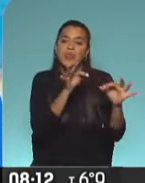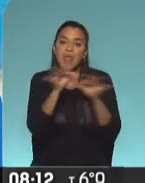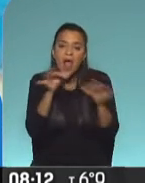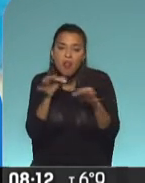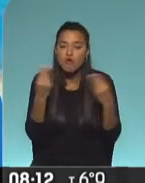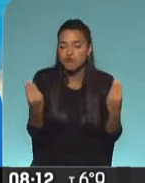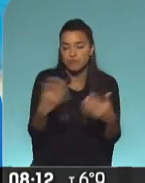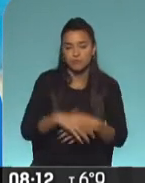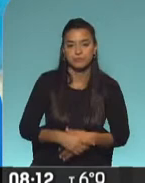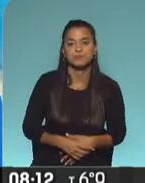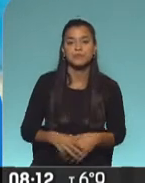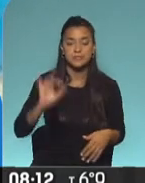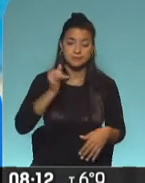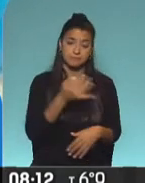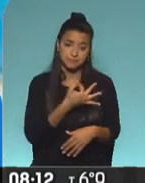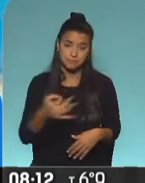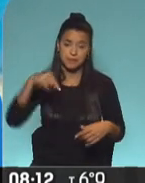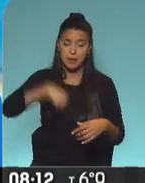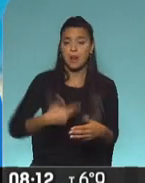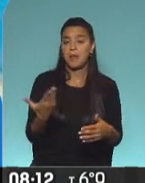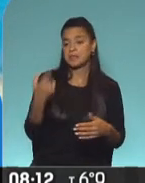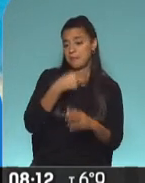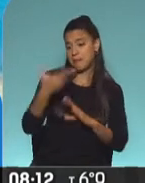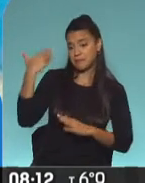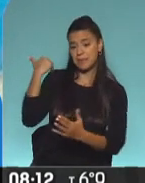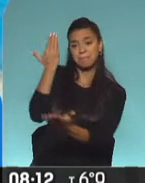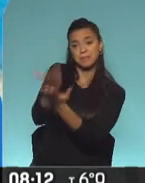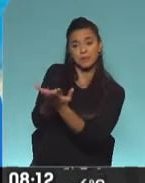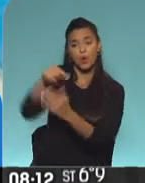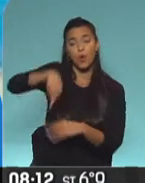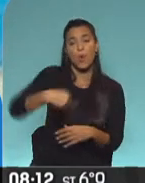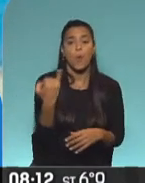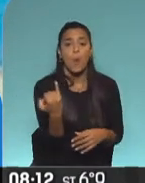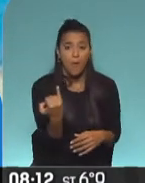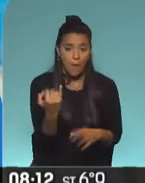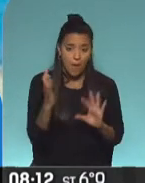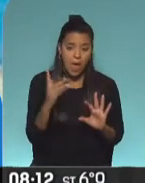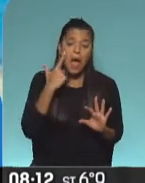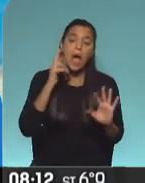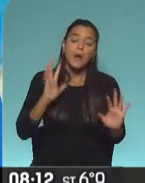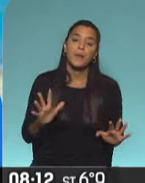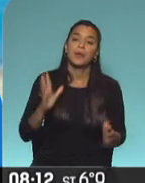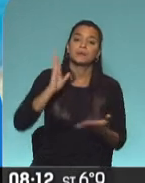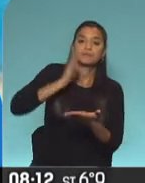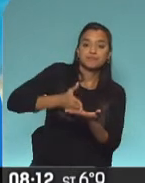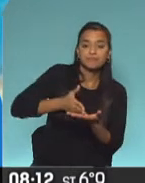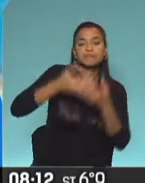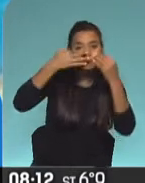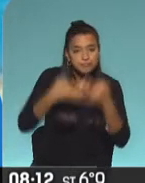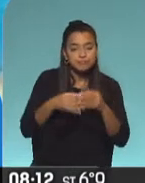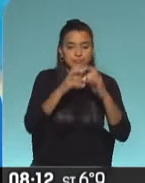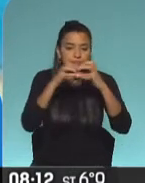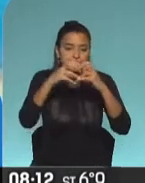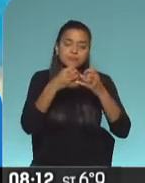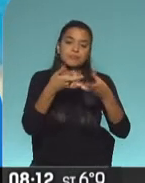esta dirección? Sí, bueno, se presentó la semana pasada, esperamos que este jueves tengamos la posibilidad de dictaminar o de empezar a tratarlo